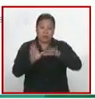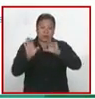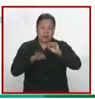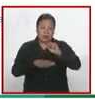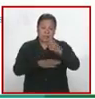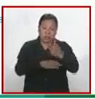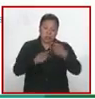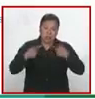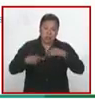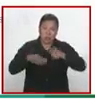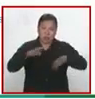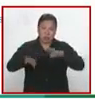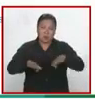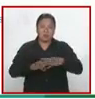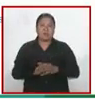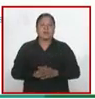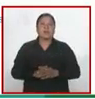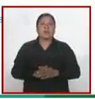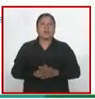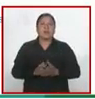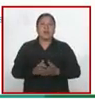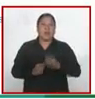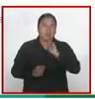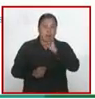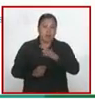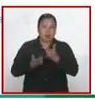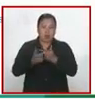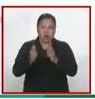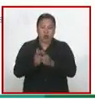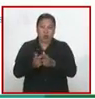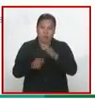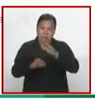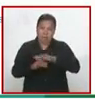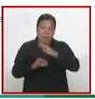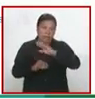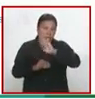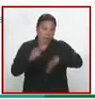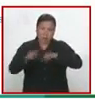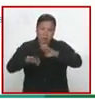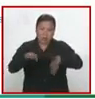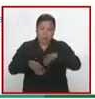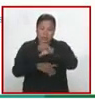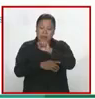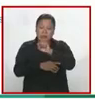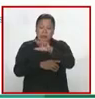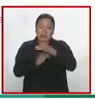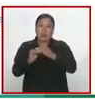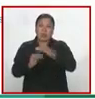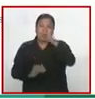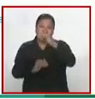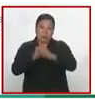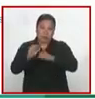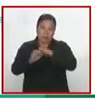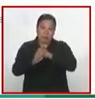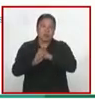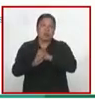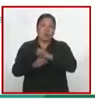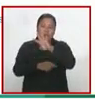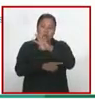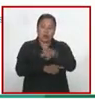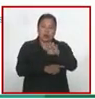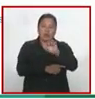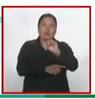funciones tenemos que el grupo también que ha presentado más defunciones es el de 65 y más años con